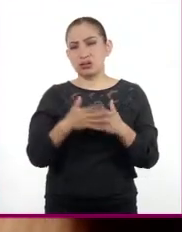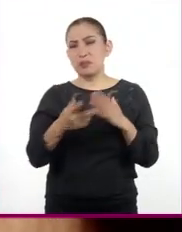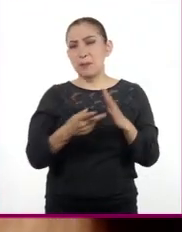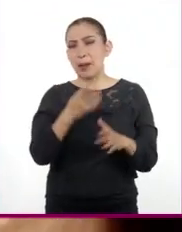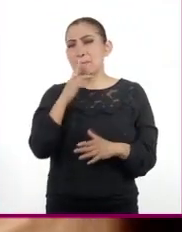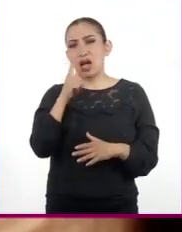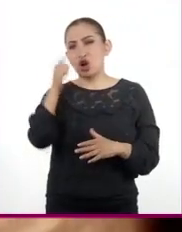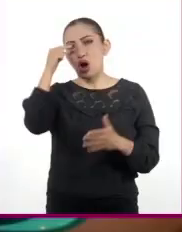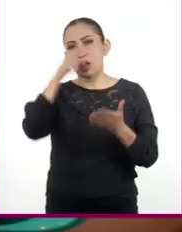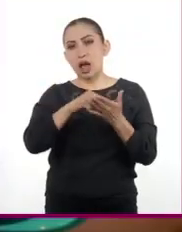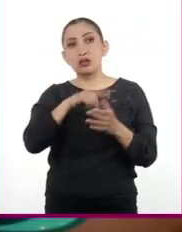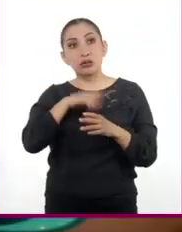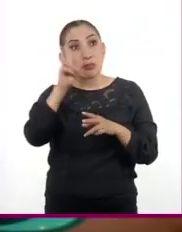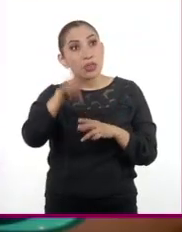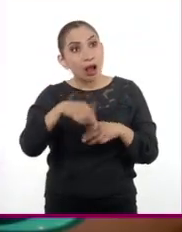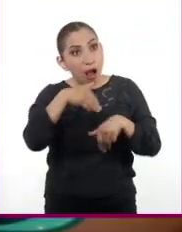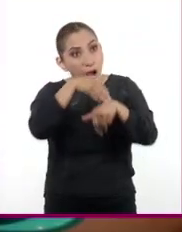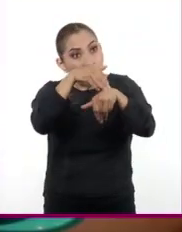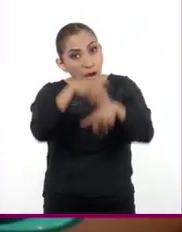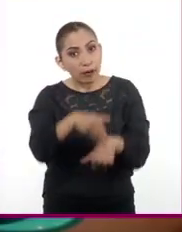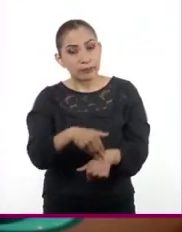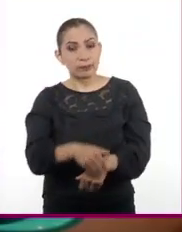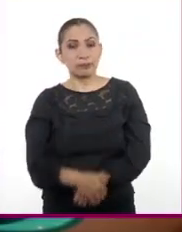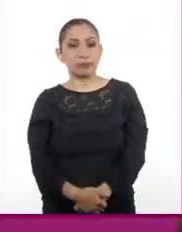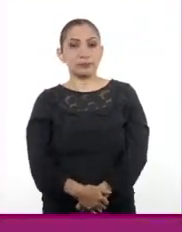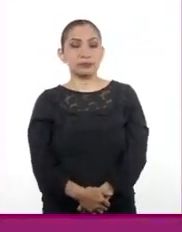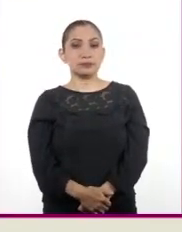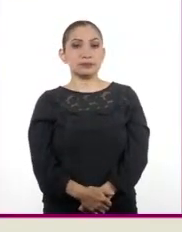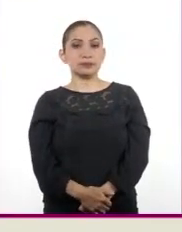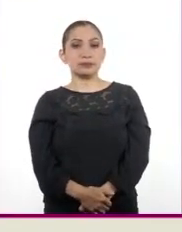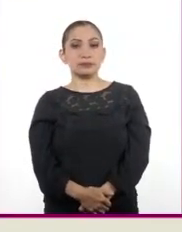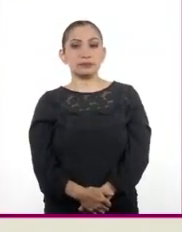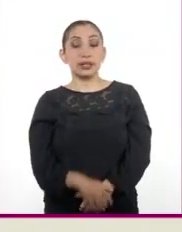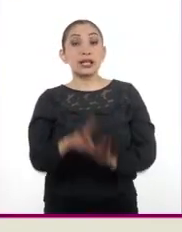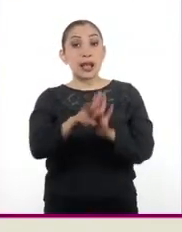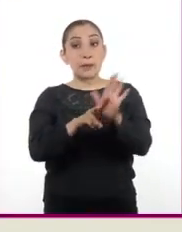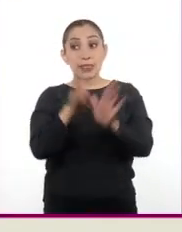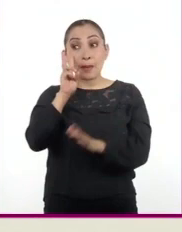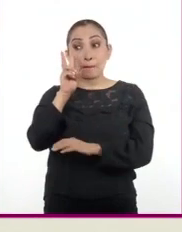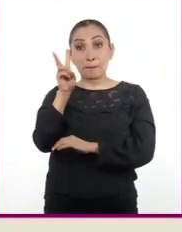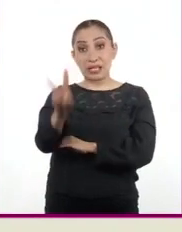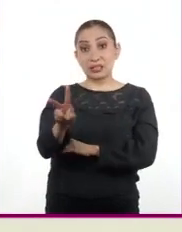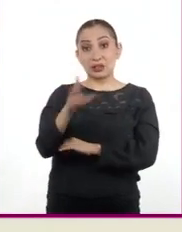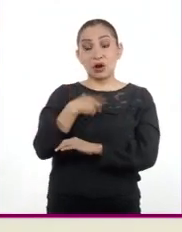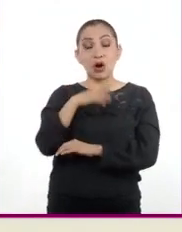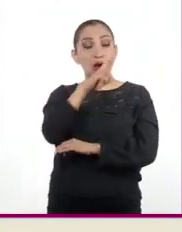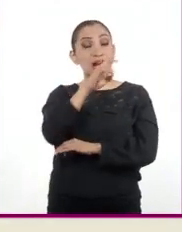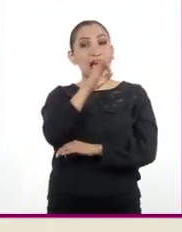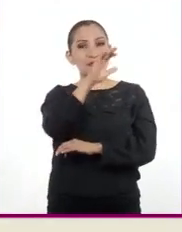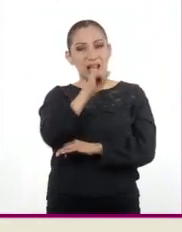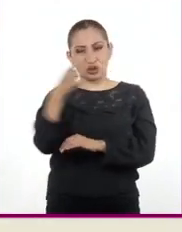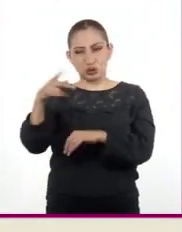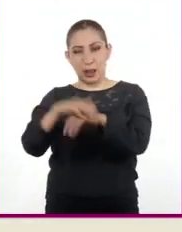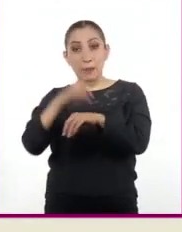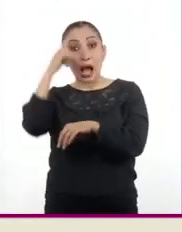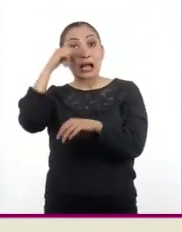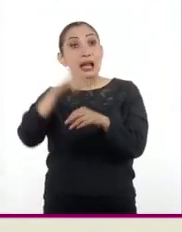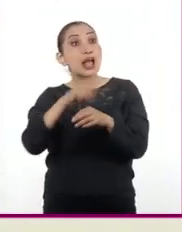vez no creeré todo lo que dice la publicidad. En el video observaron que Rafa y sus amigas